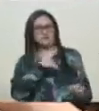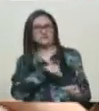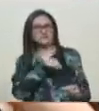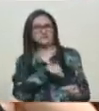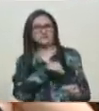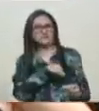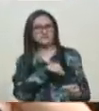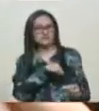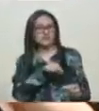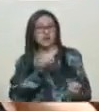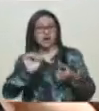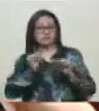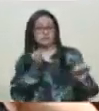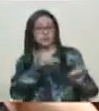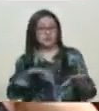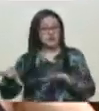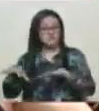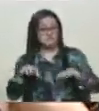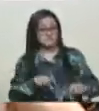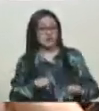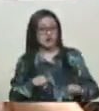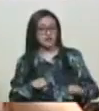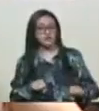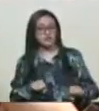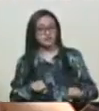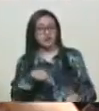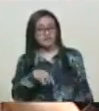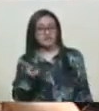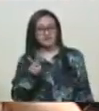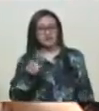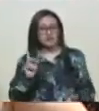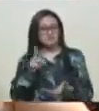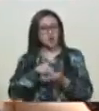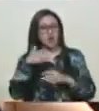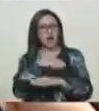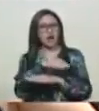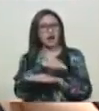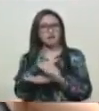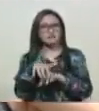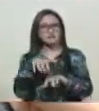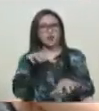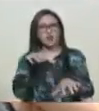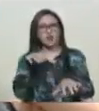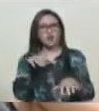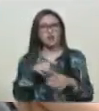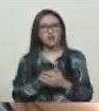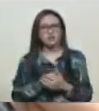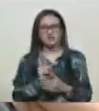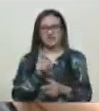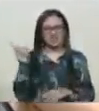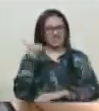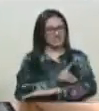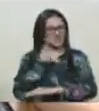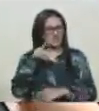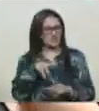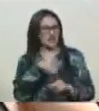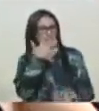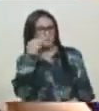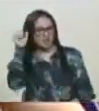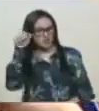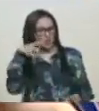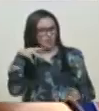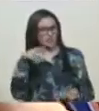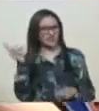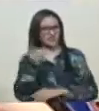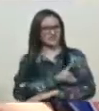movimiento antiimperialista. Y aquí en Venezuela, hoy estamos en eso, la gente en la calle, el pueblo en la calle. Nos acusan de dictadores, acusan a Nicolás de dictador. Vamos